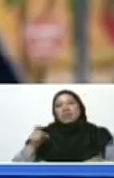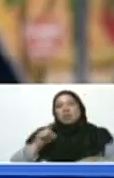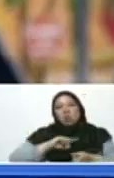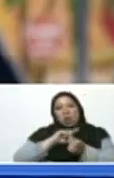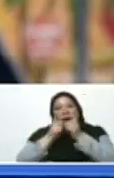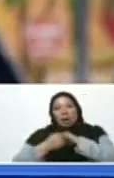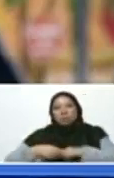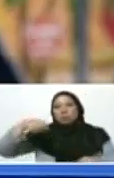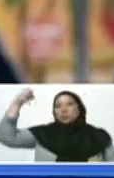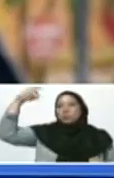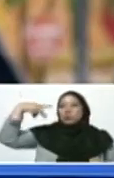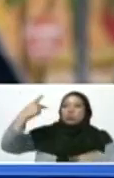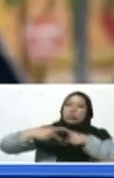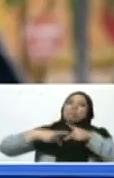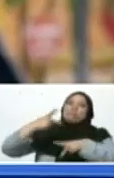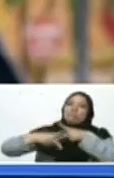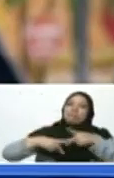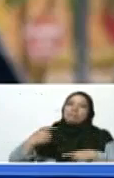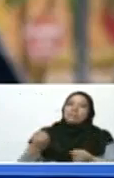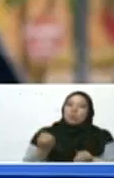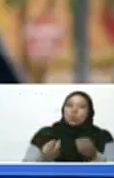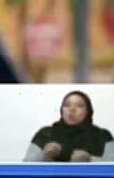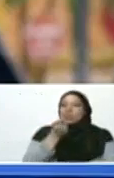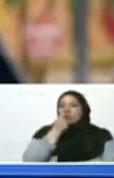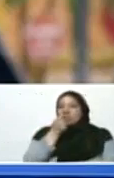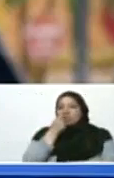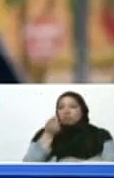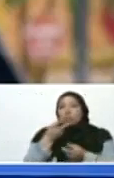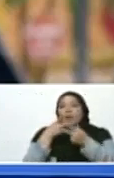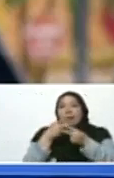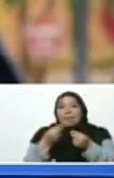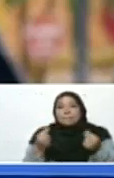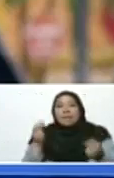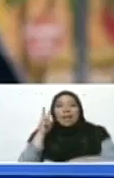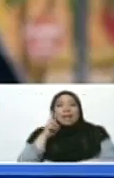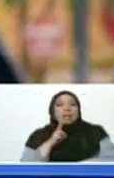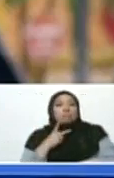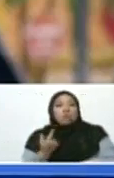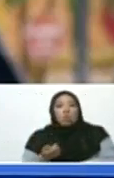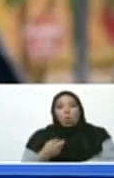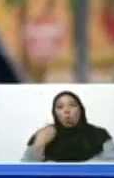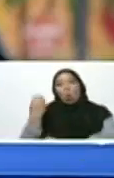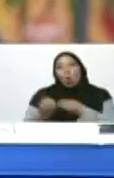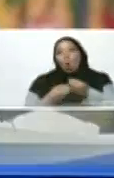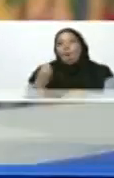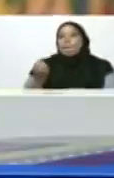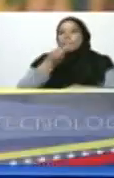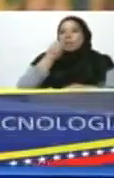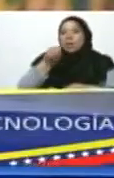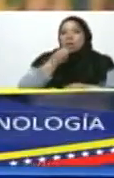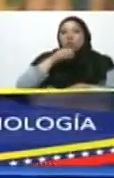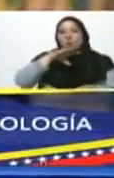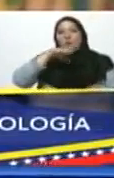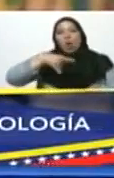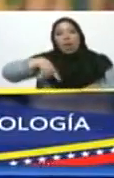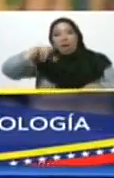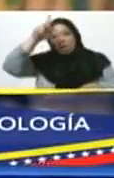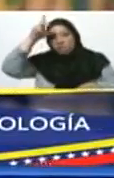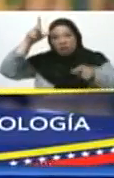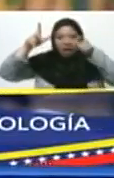pensar la producción de pastos, pastos sanos, para que el ganado, bueno, tenga su alimento sano